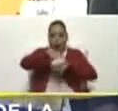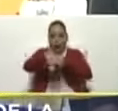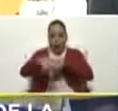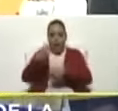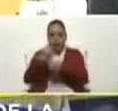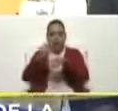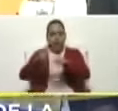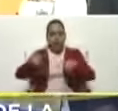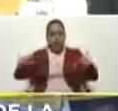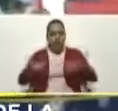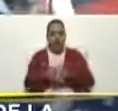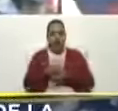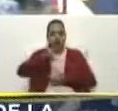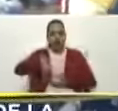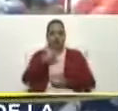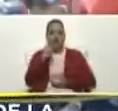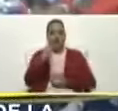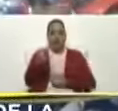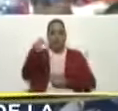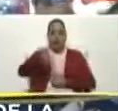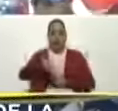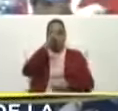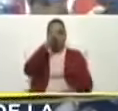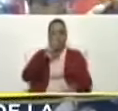Puedo decir hoy solemnemente,